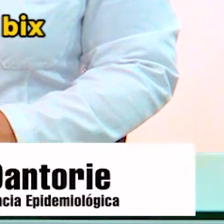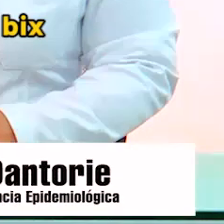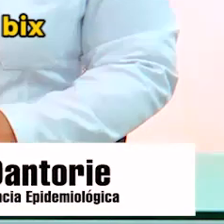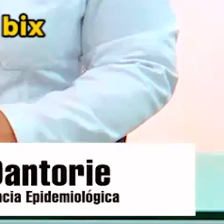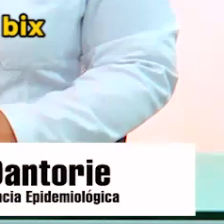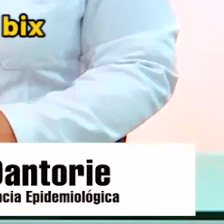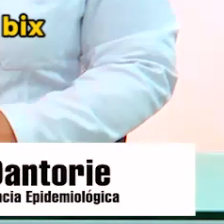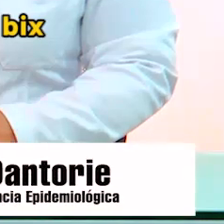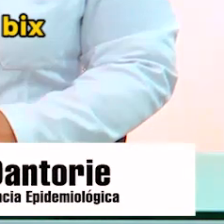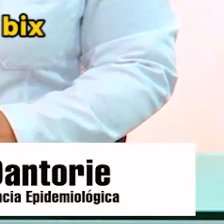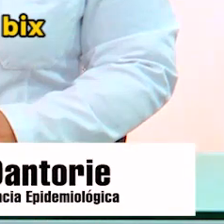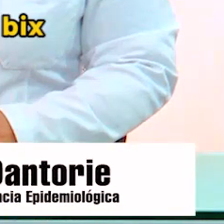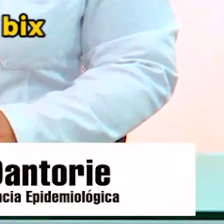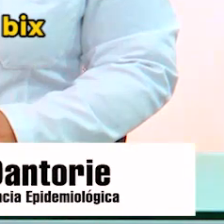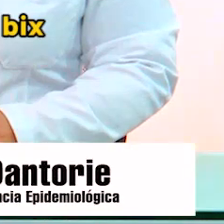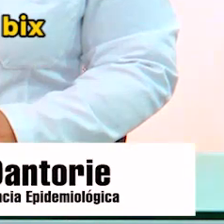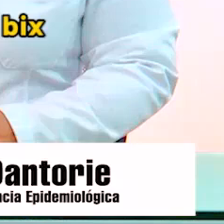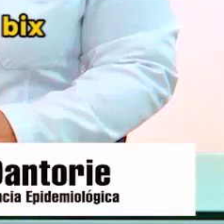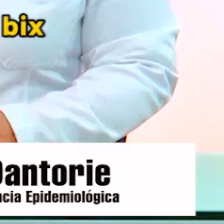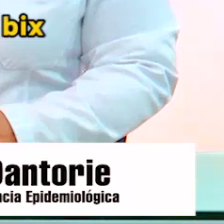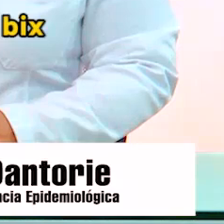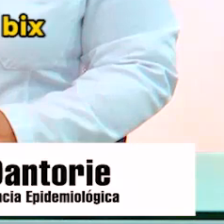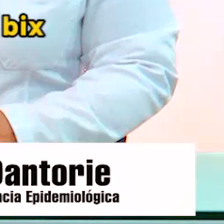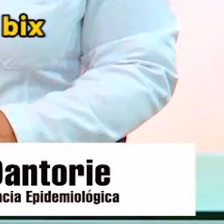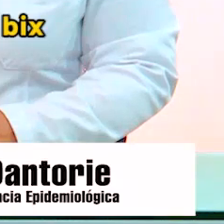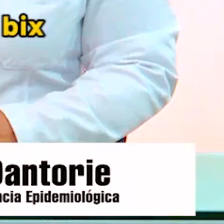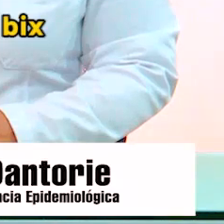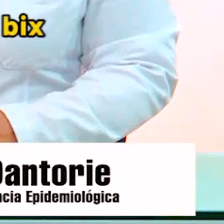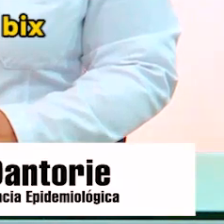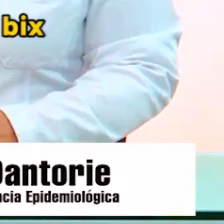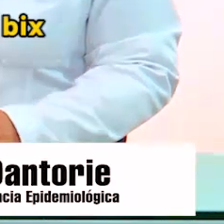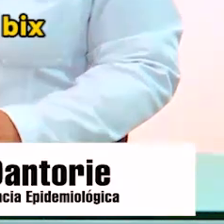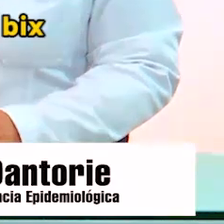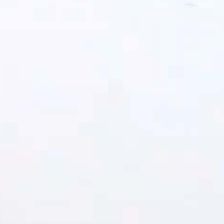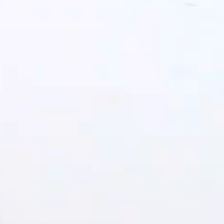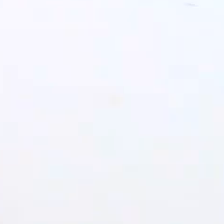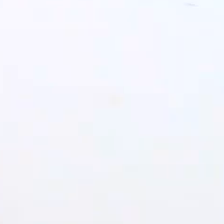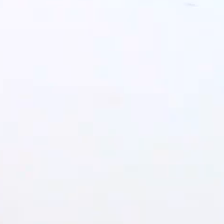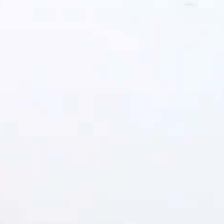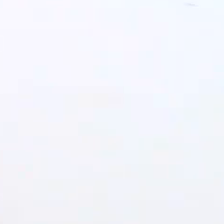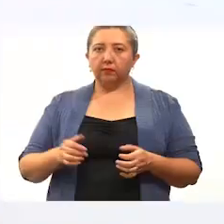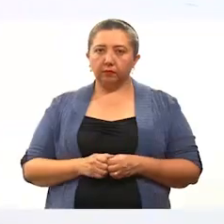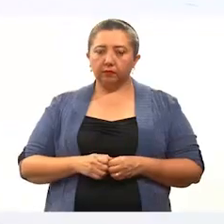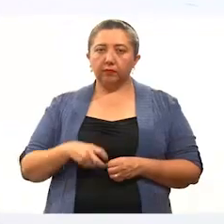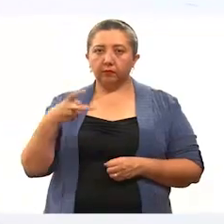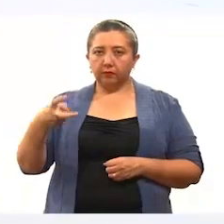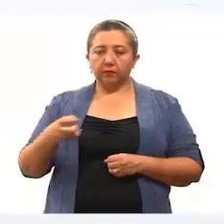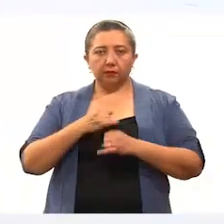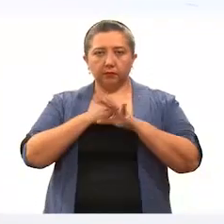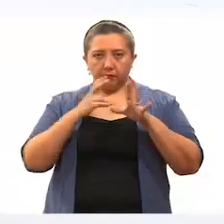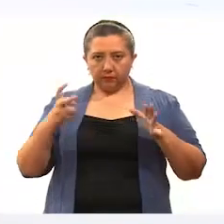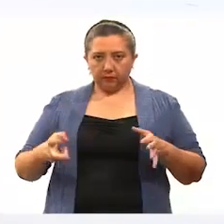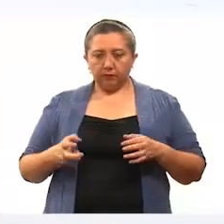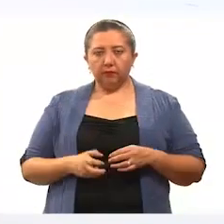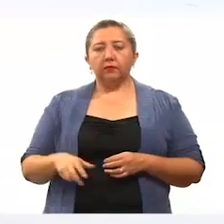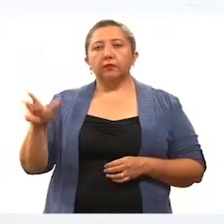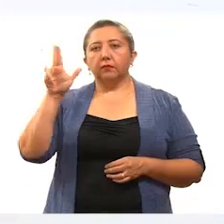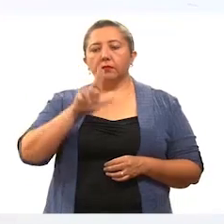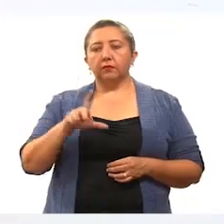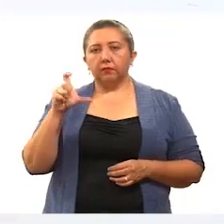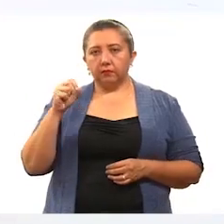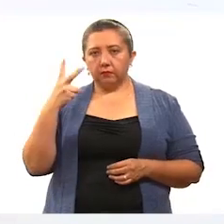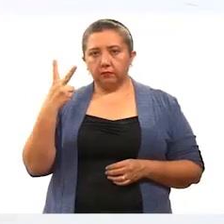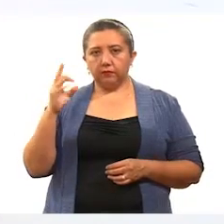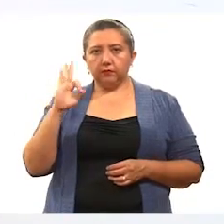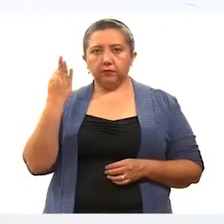Buenas tardes. Nos permitimos dar el informe diario relacionado con el COVID-19. Adelante, licenciada. Gracias. Este es el parte médico de este martes